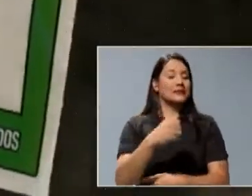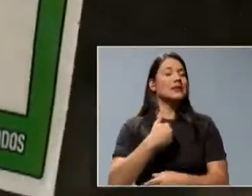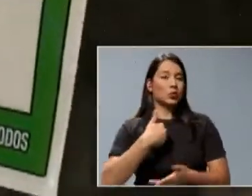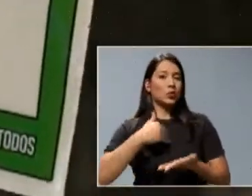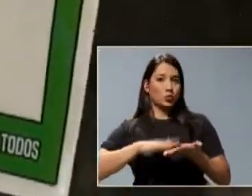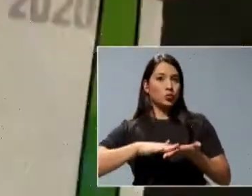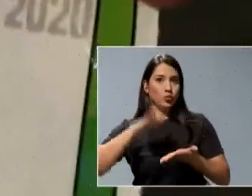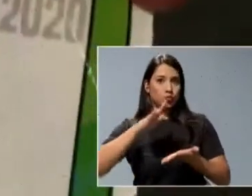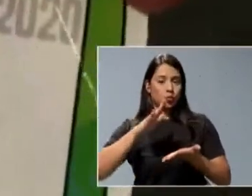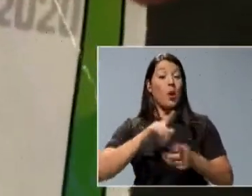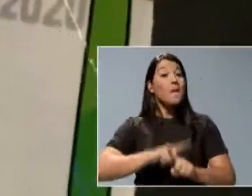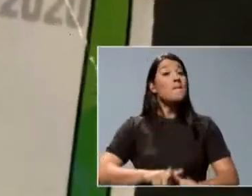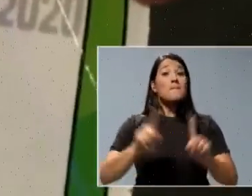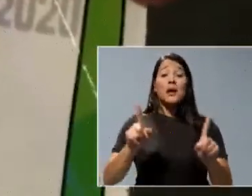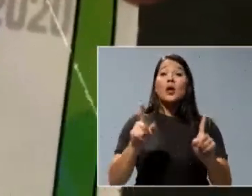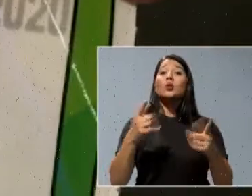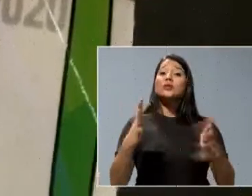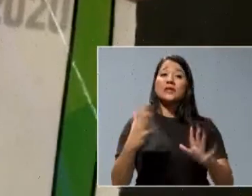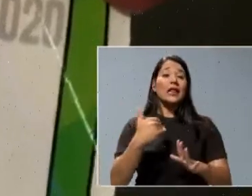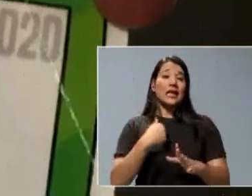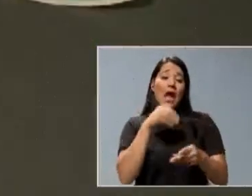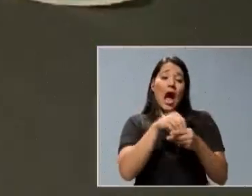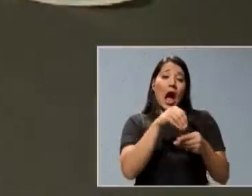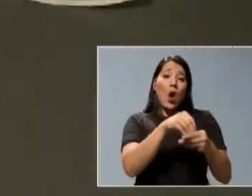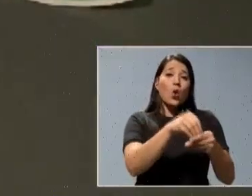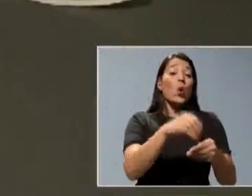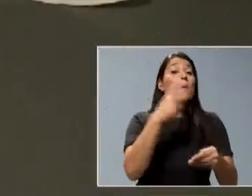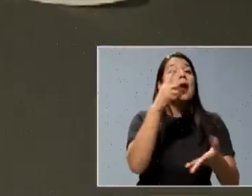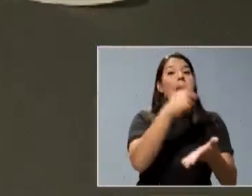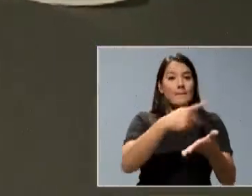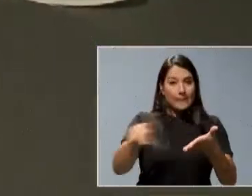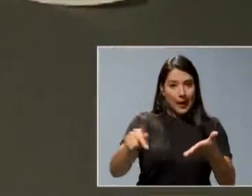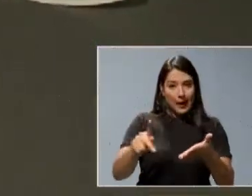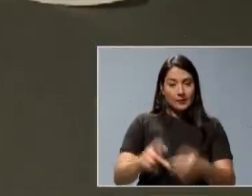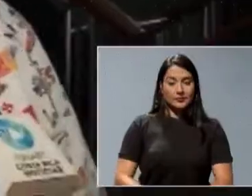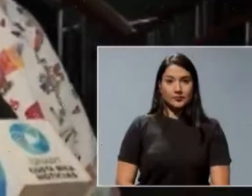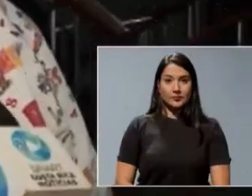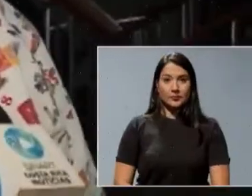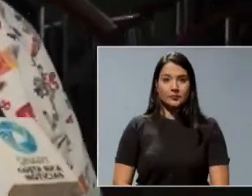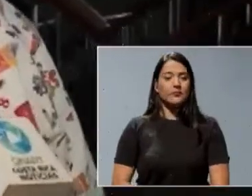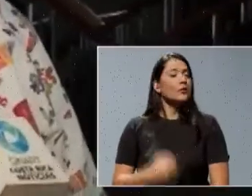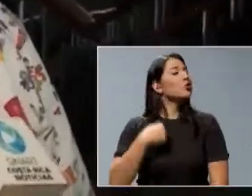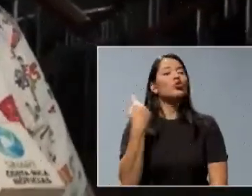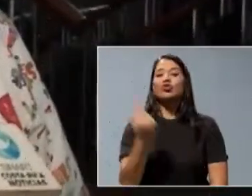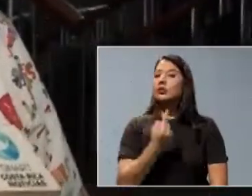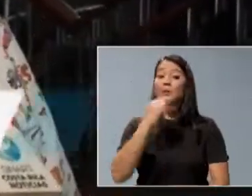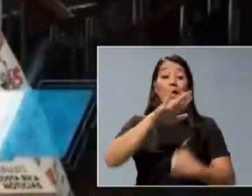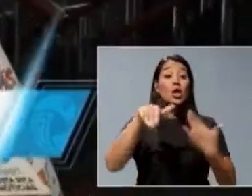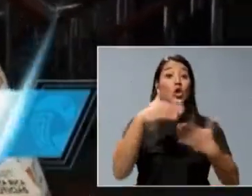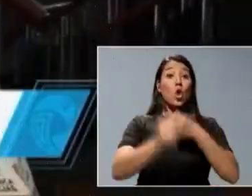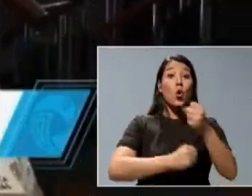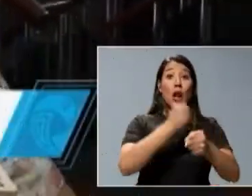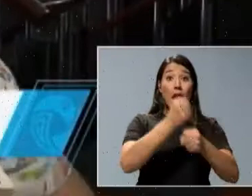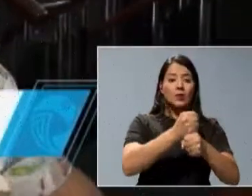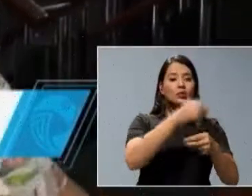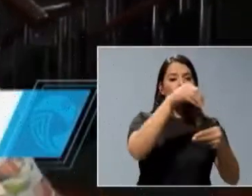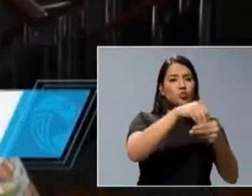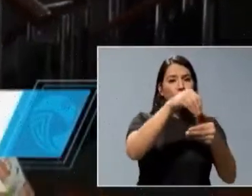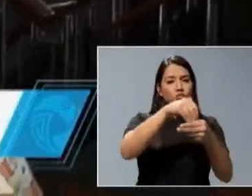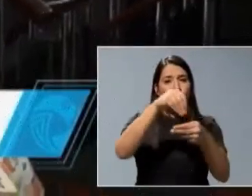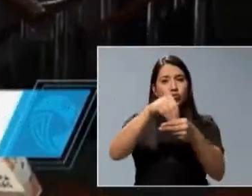incremento en la tarifa, sin embargo ya disponía de un ahorro para hacerle frente a este pago. Siempre ahorro todo el año. De mi sueldo tengo una